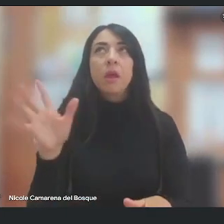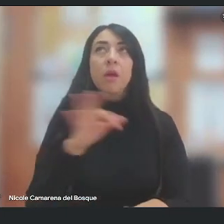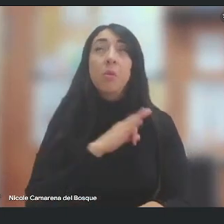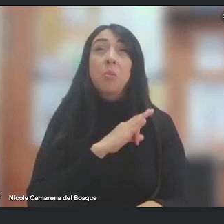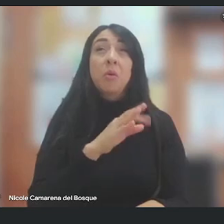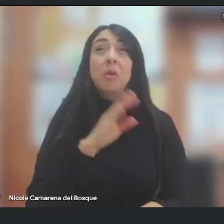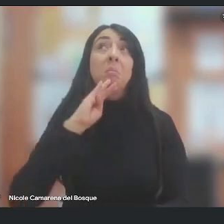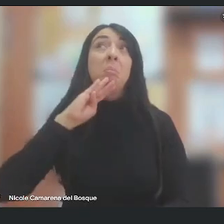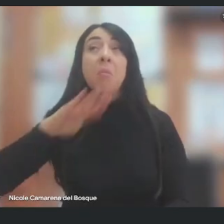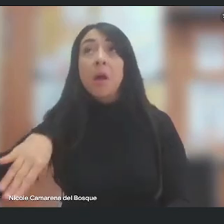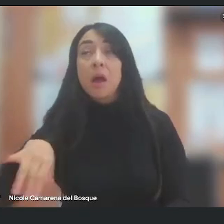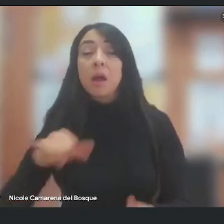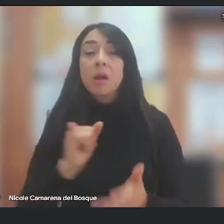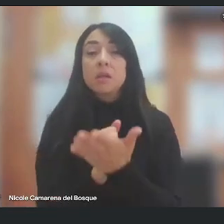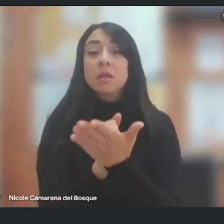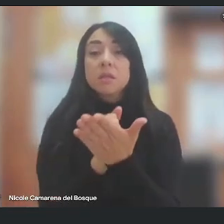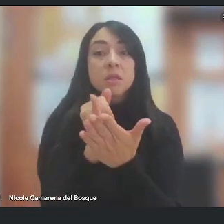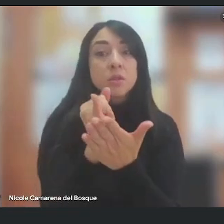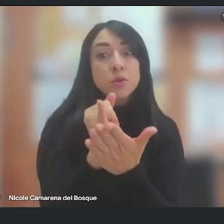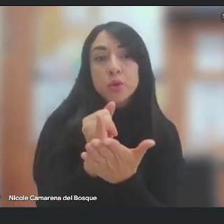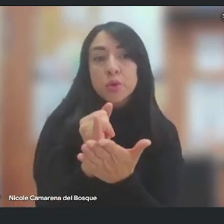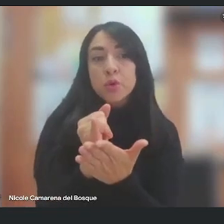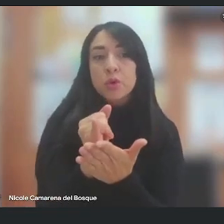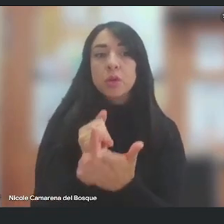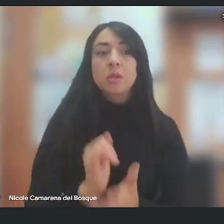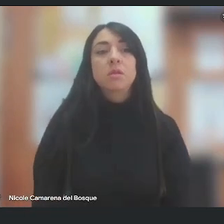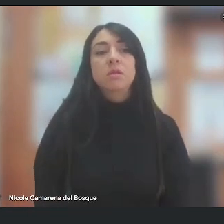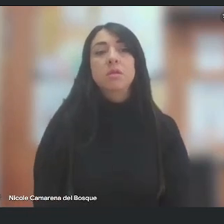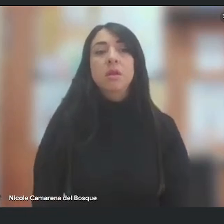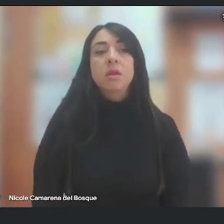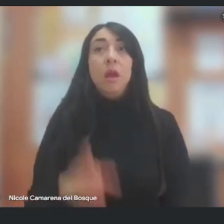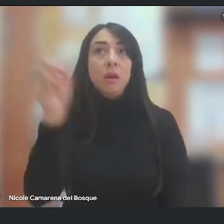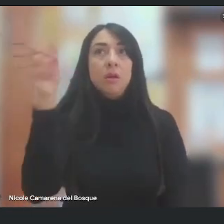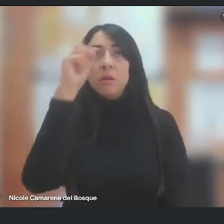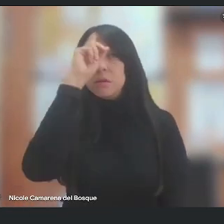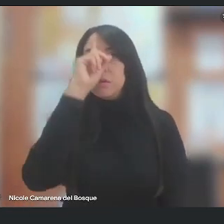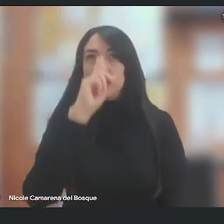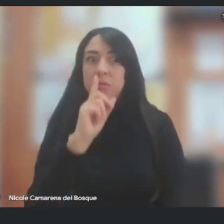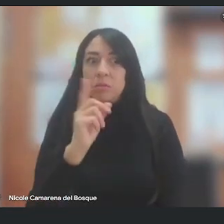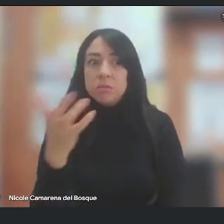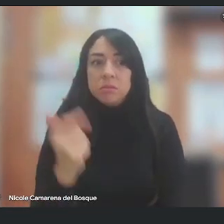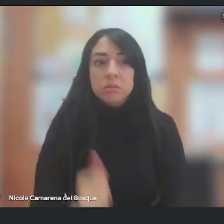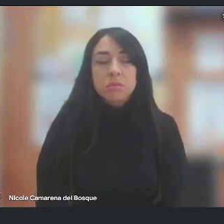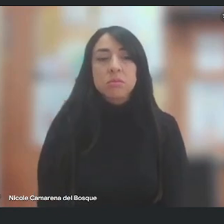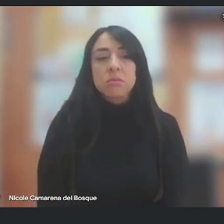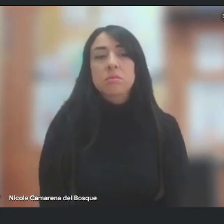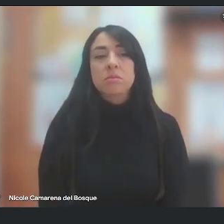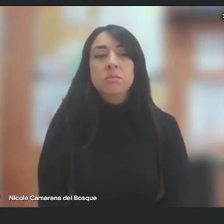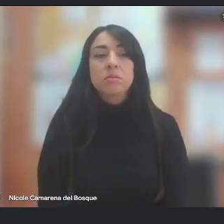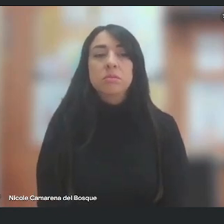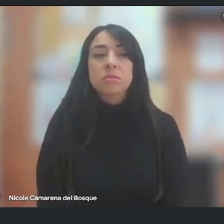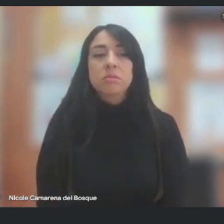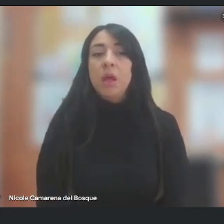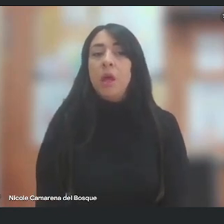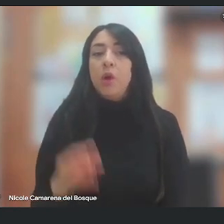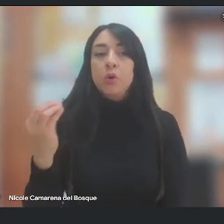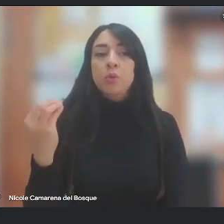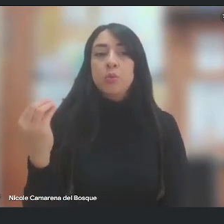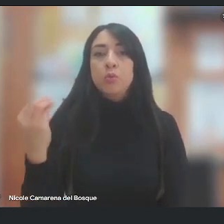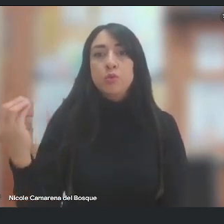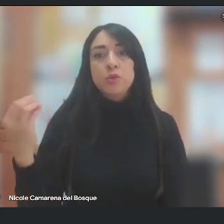la realidad es que ocurre que no suelen recibir esa educación afectivo-sexual